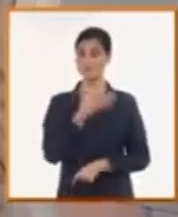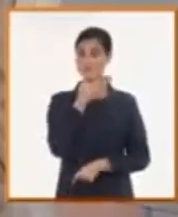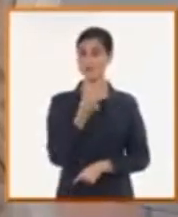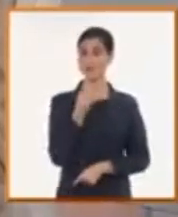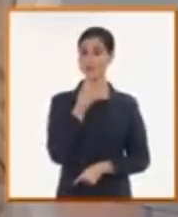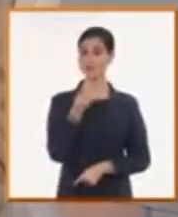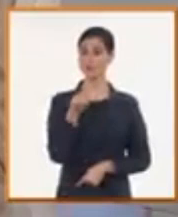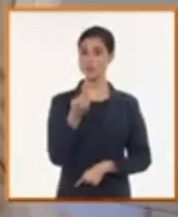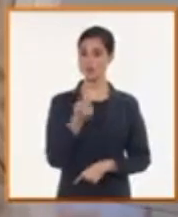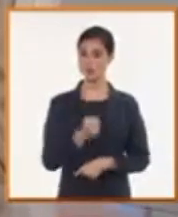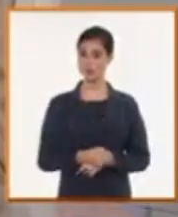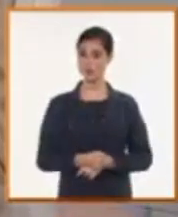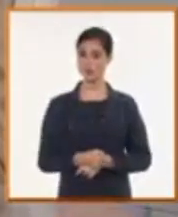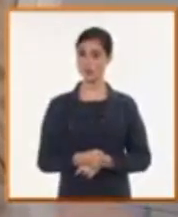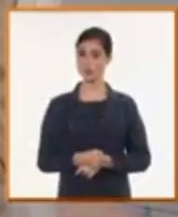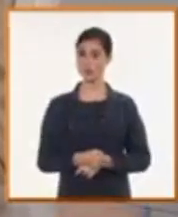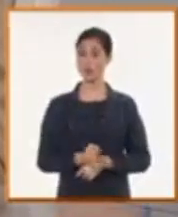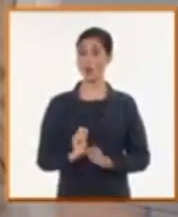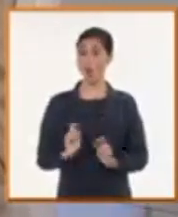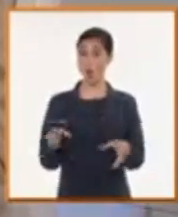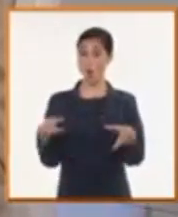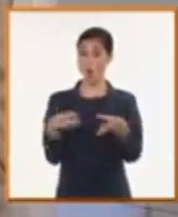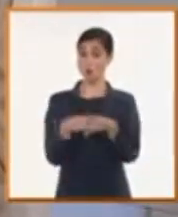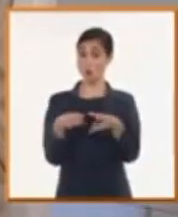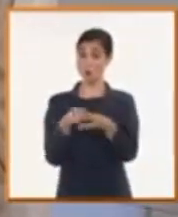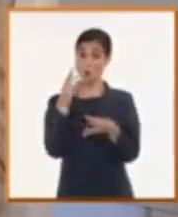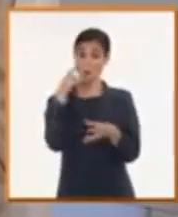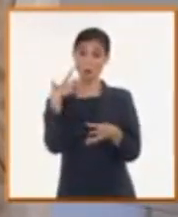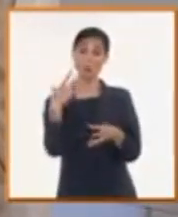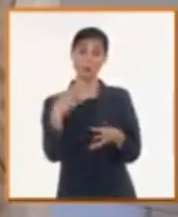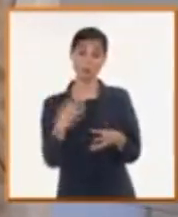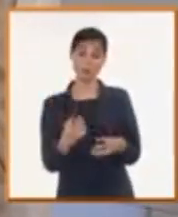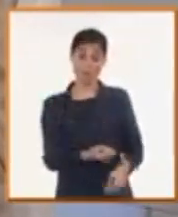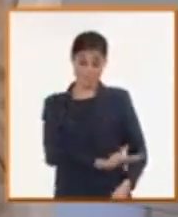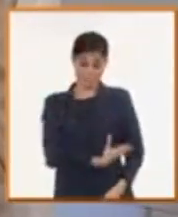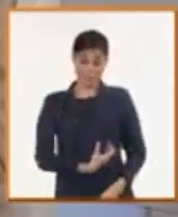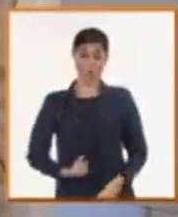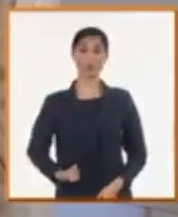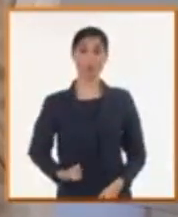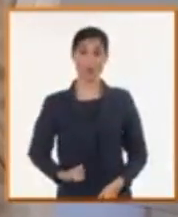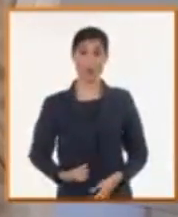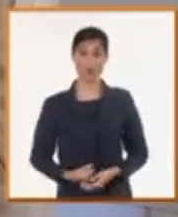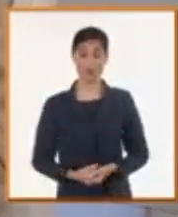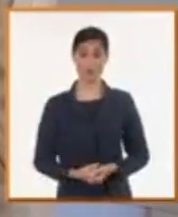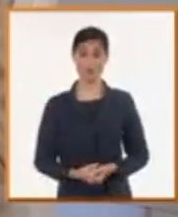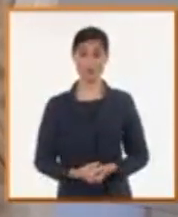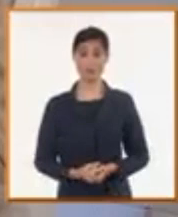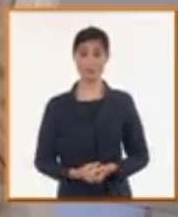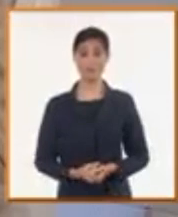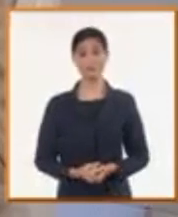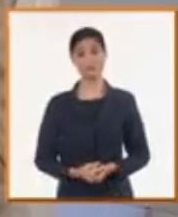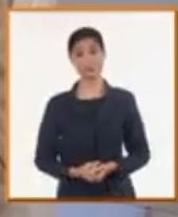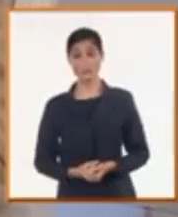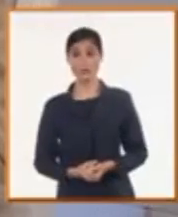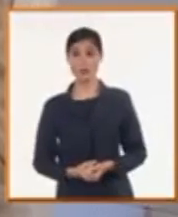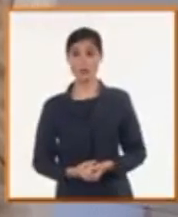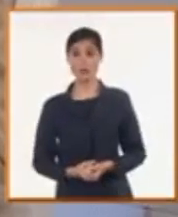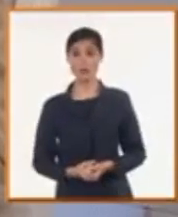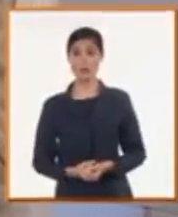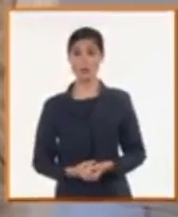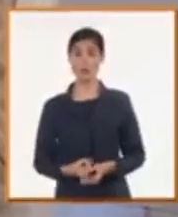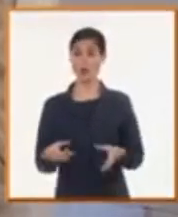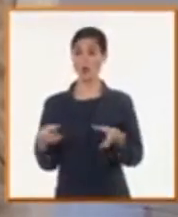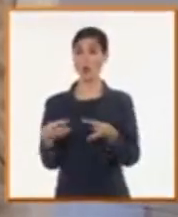Voy a crear una fuerza que si hay que echar la pelea, la vamos a echar. Pero si ellos perciben de que realmente lo que